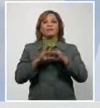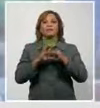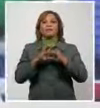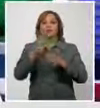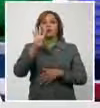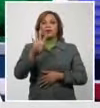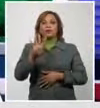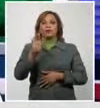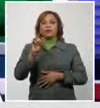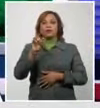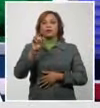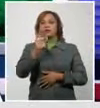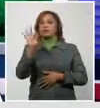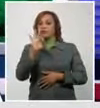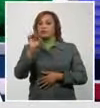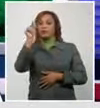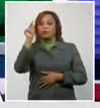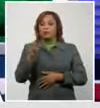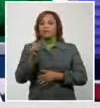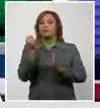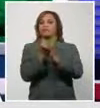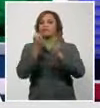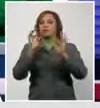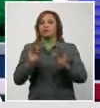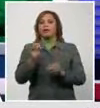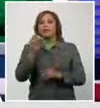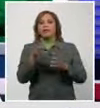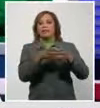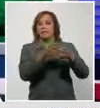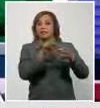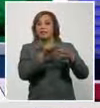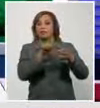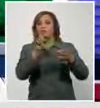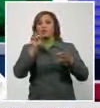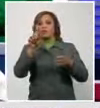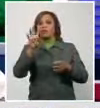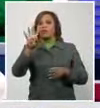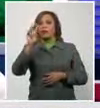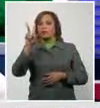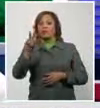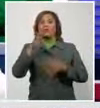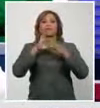488 pacientes confirmados, de ellos 142 críticos y